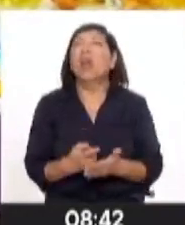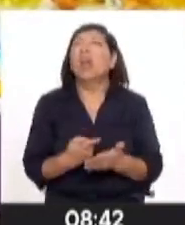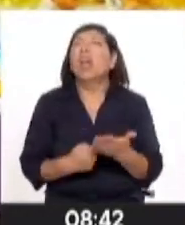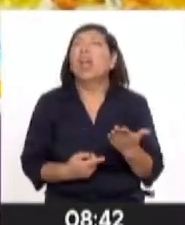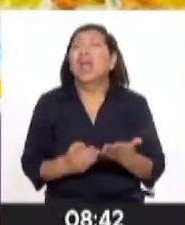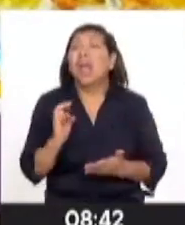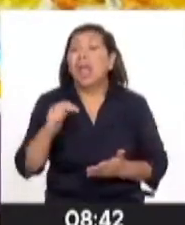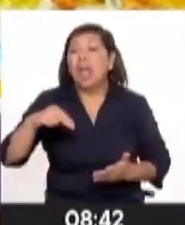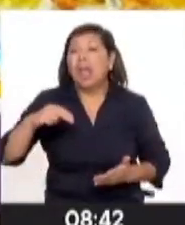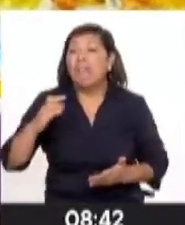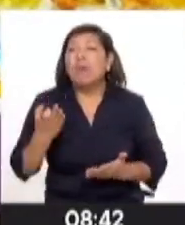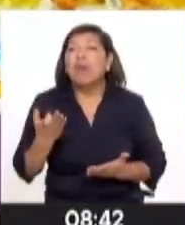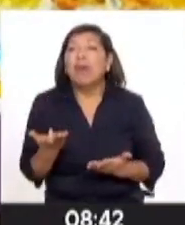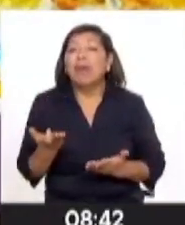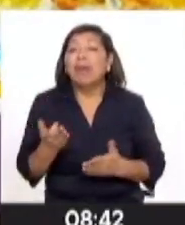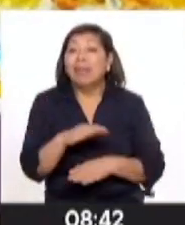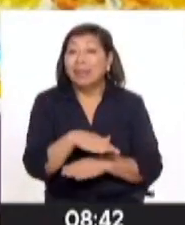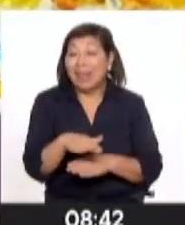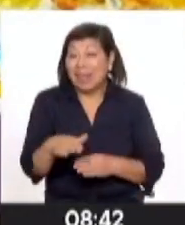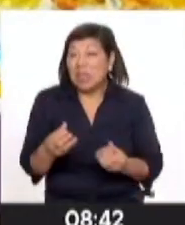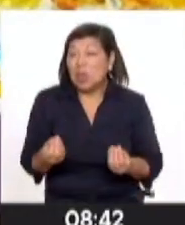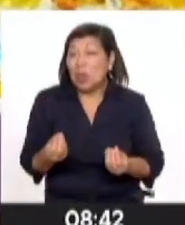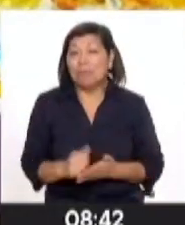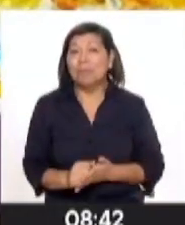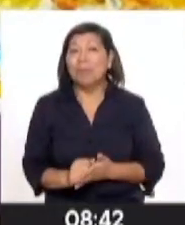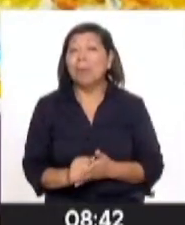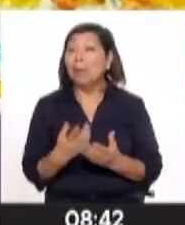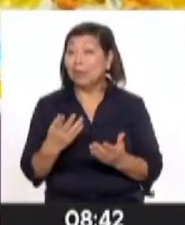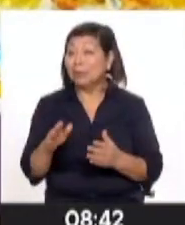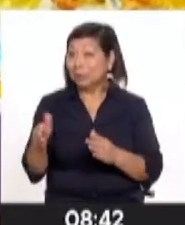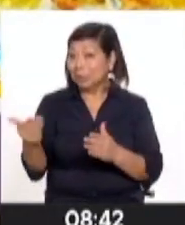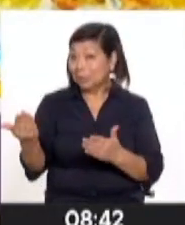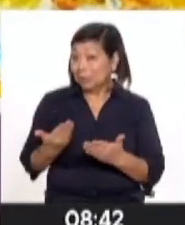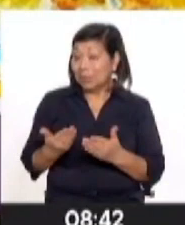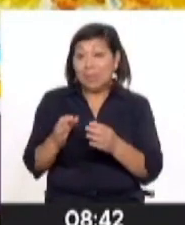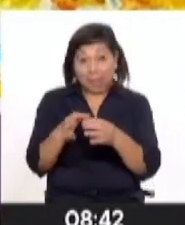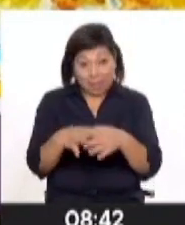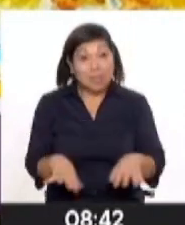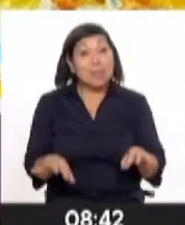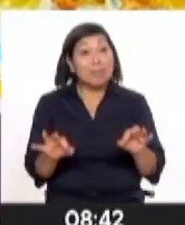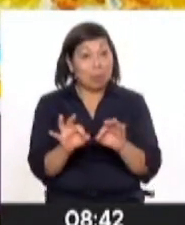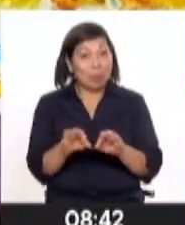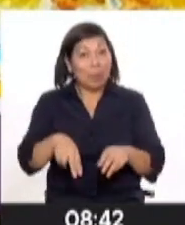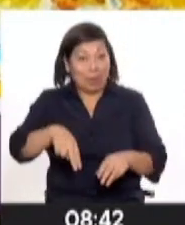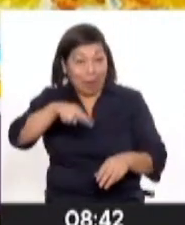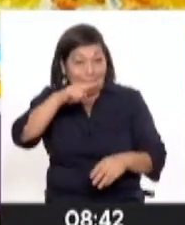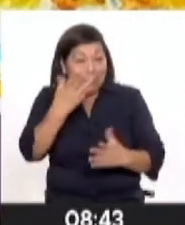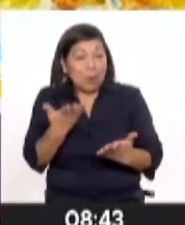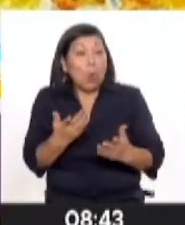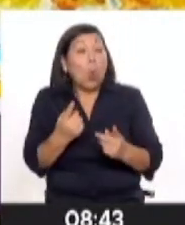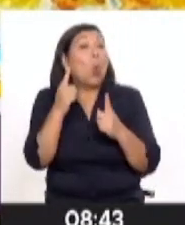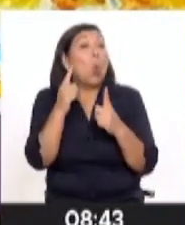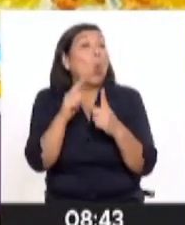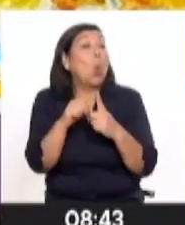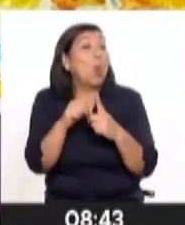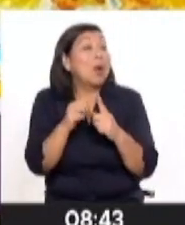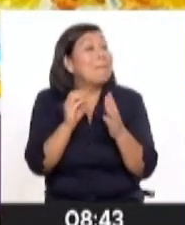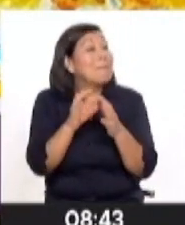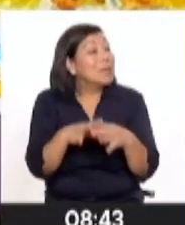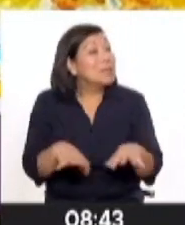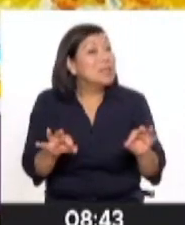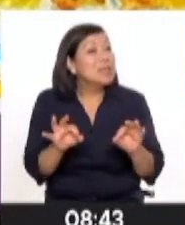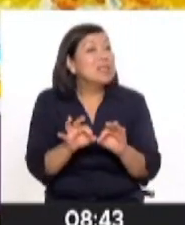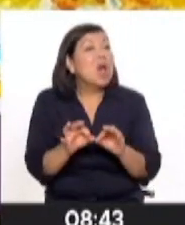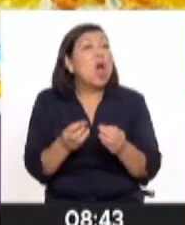es un evento El Niño, cómo es que denominamos un evento El Niño, porque lo estudiamos porque es importante para nuestro país. Una de las variables a monitorear es